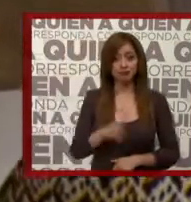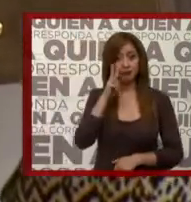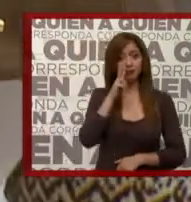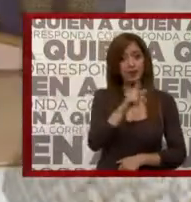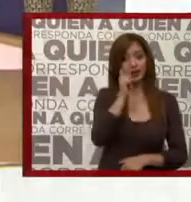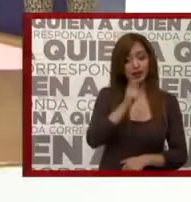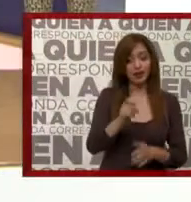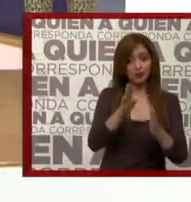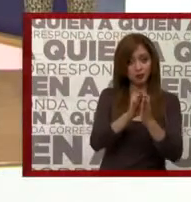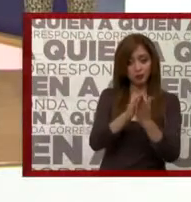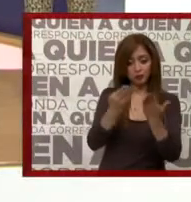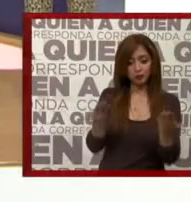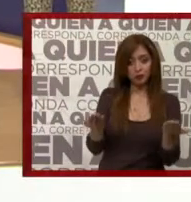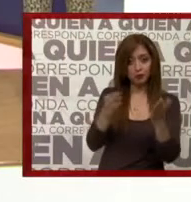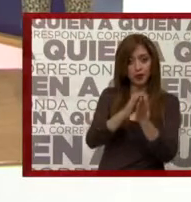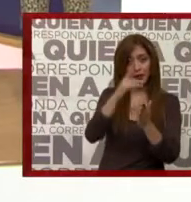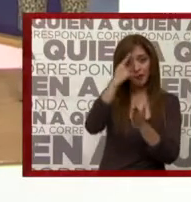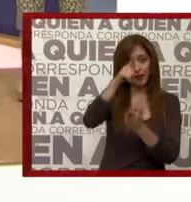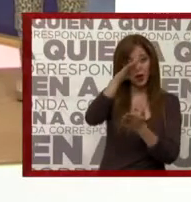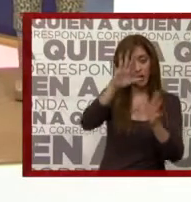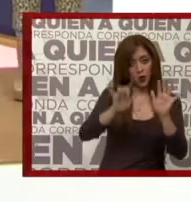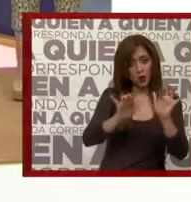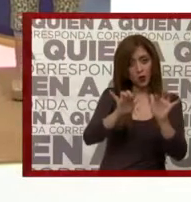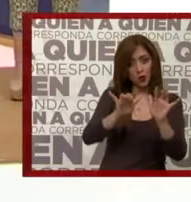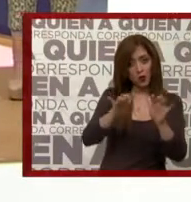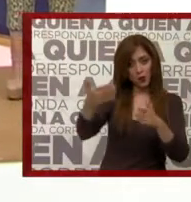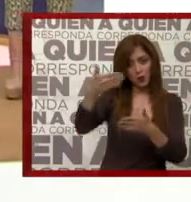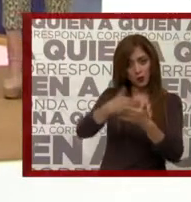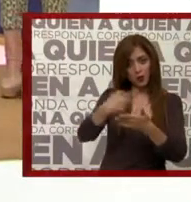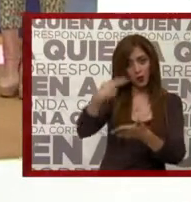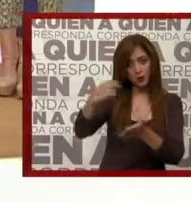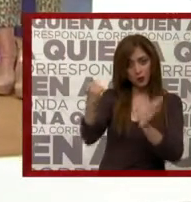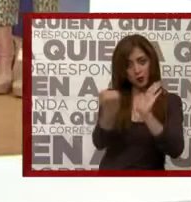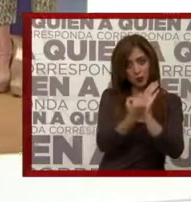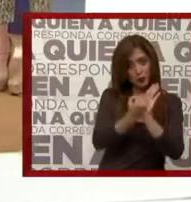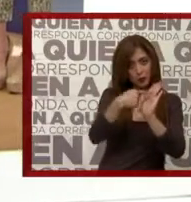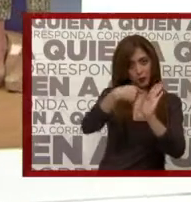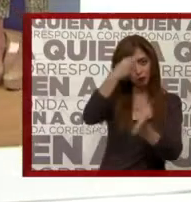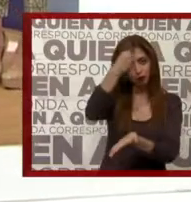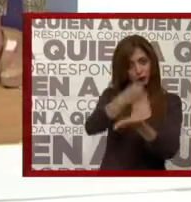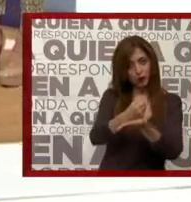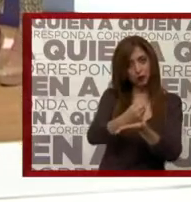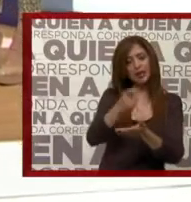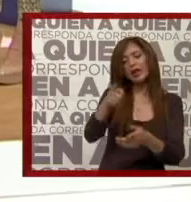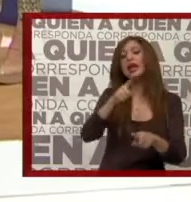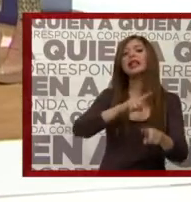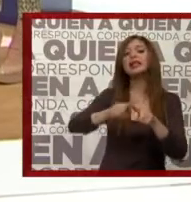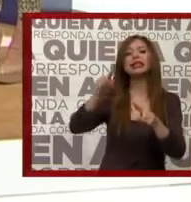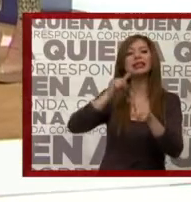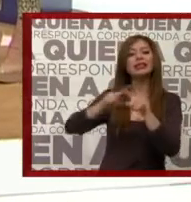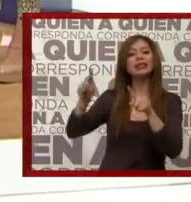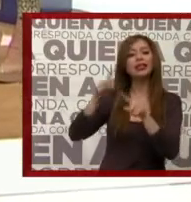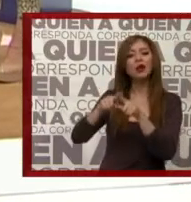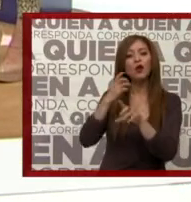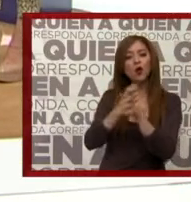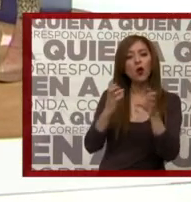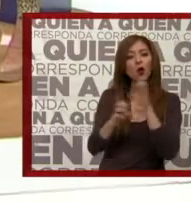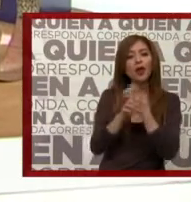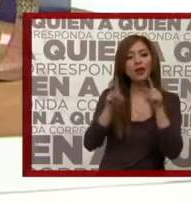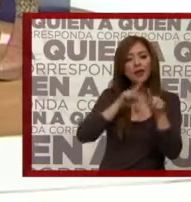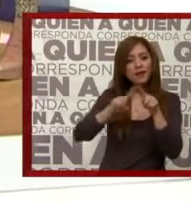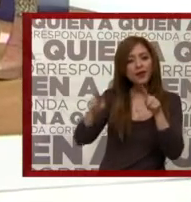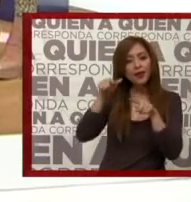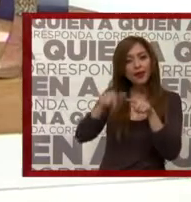un maletín para su tableta personalizado y todo, ¿qué tal? Hacen miles y miles de piezas diferentes,